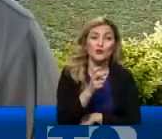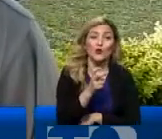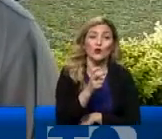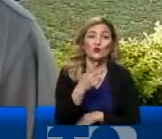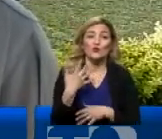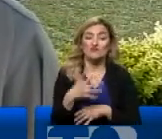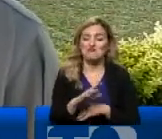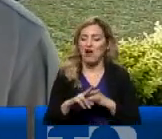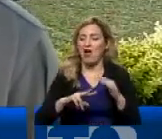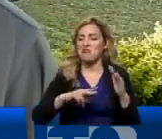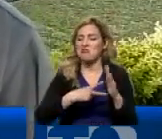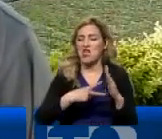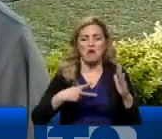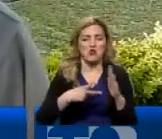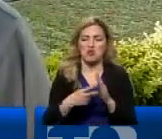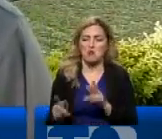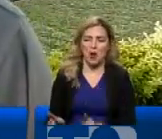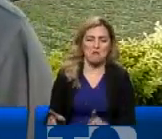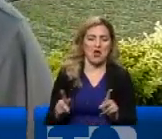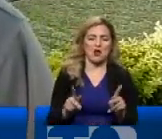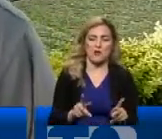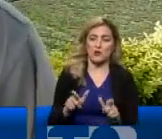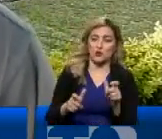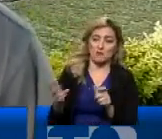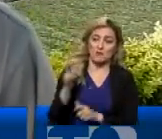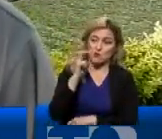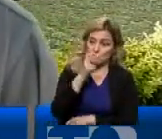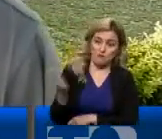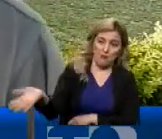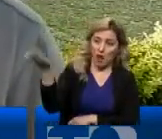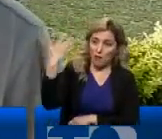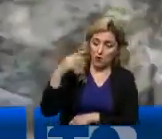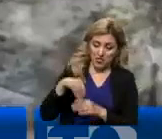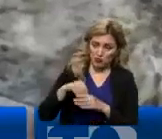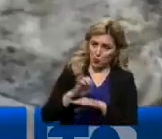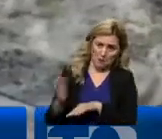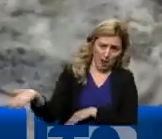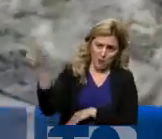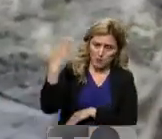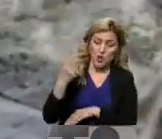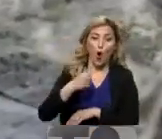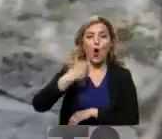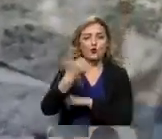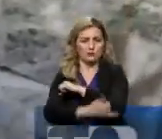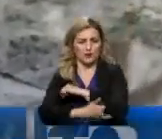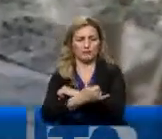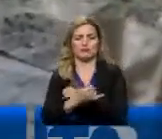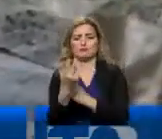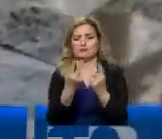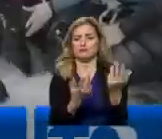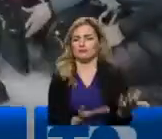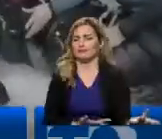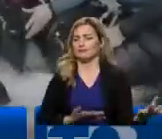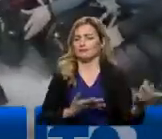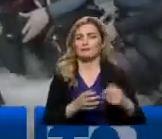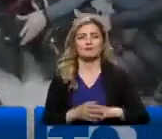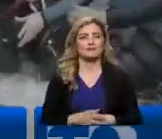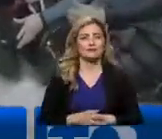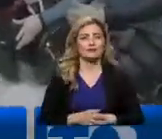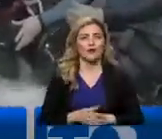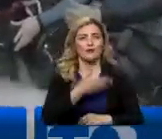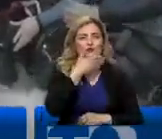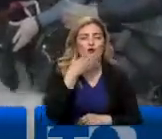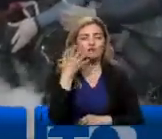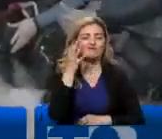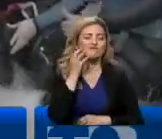ya activados para poder recibir justamente a los visitantes nacionales y extranjeros. No hay duda, será la mejor experiencia que usted